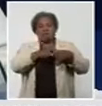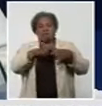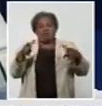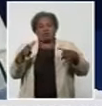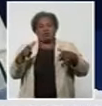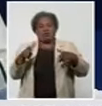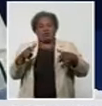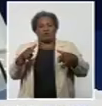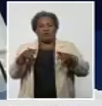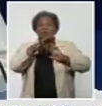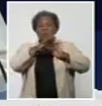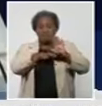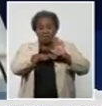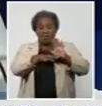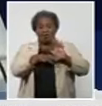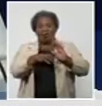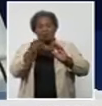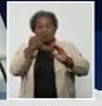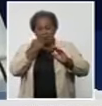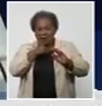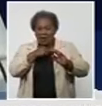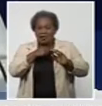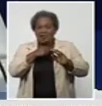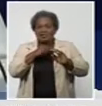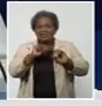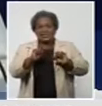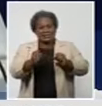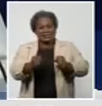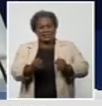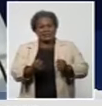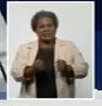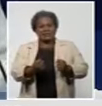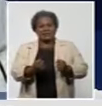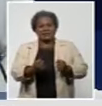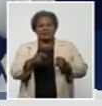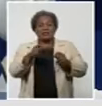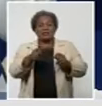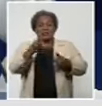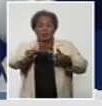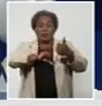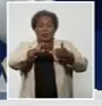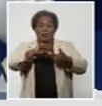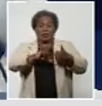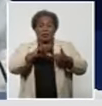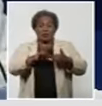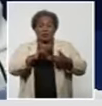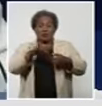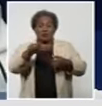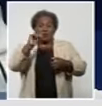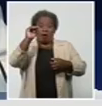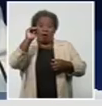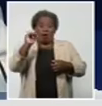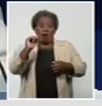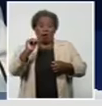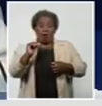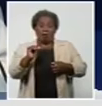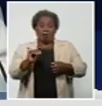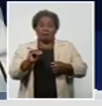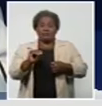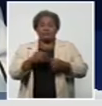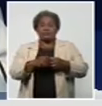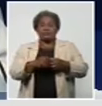las medidas son mucho más extremas. Con este comportamiento de los casos